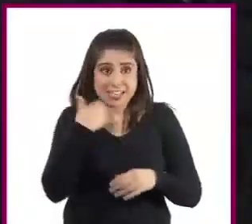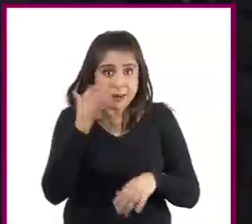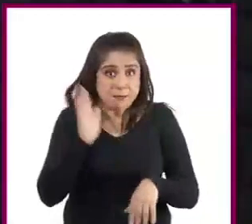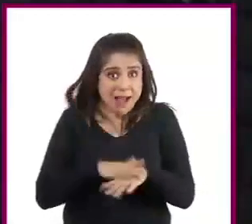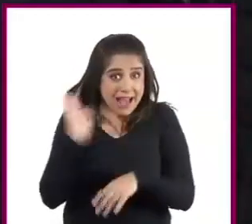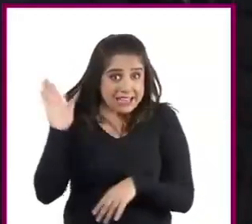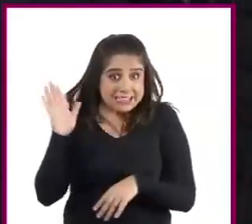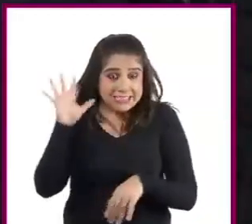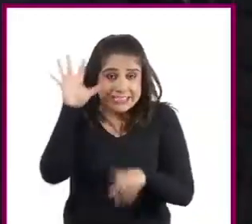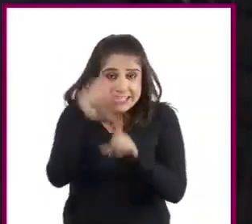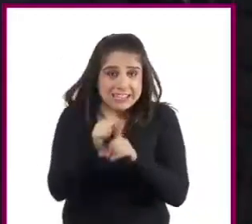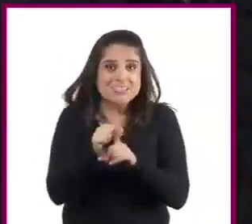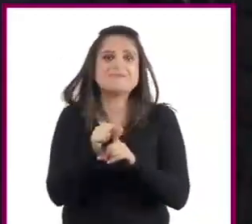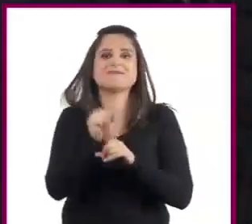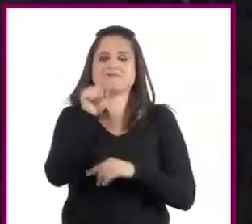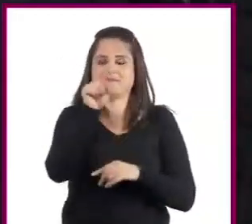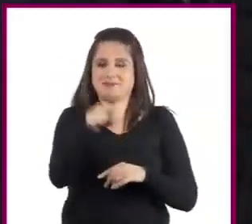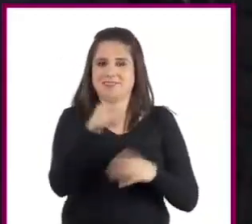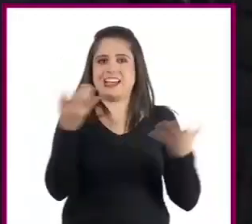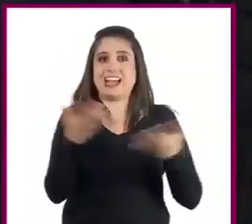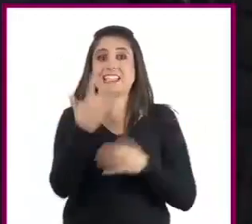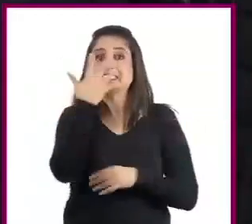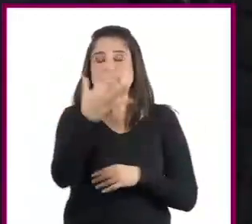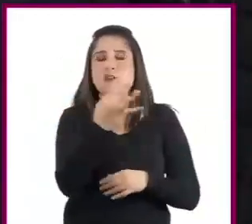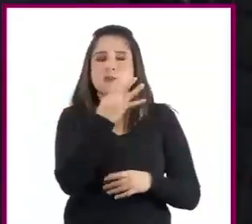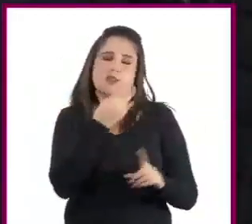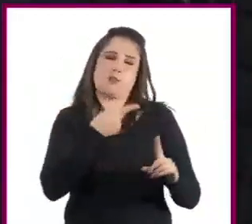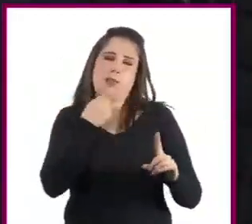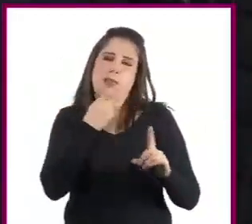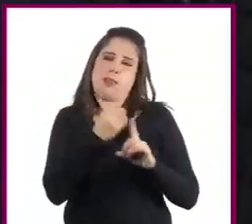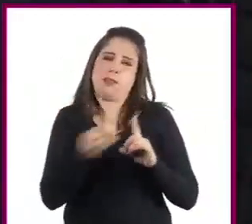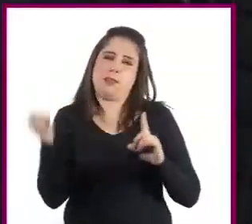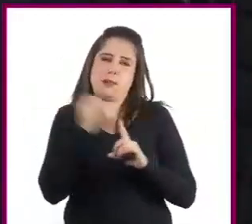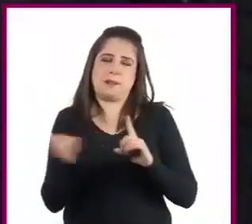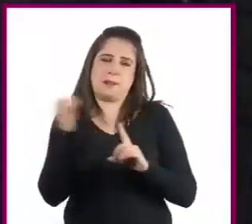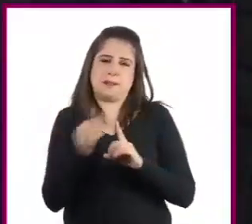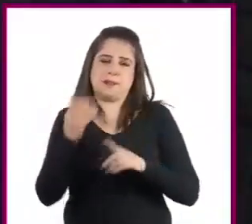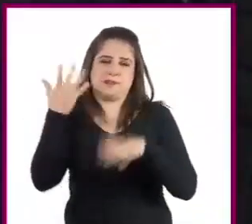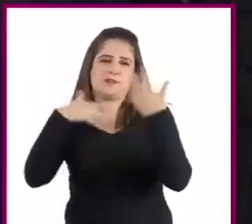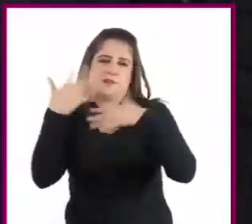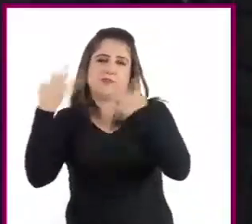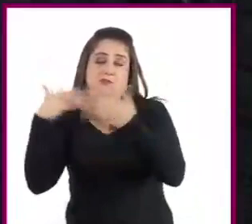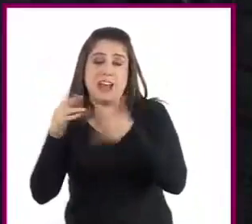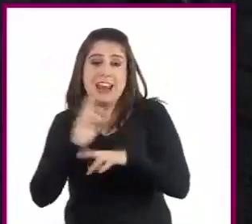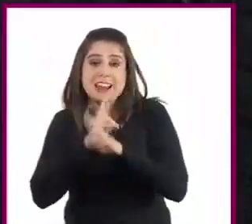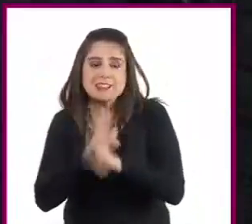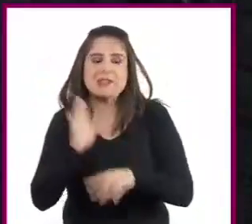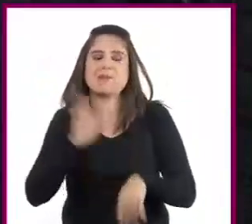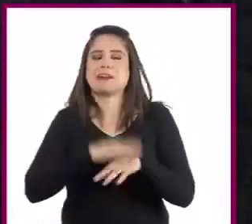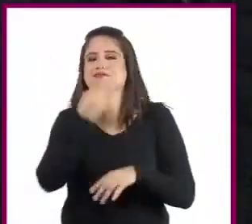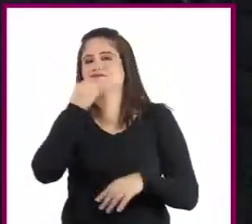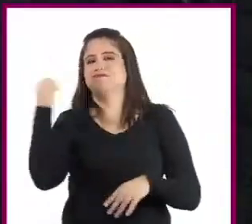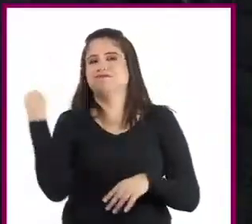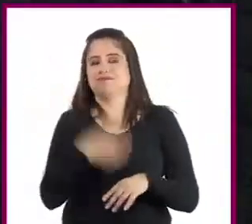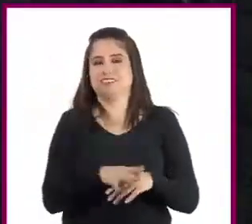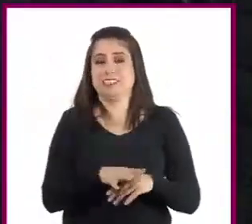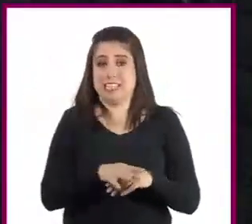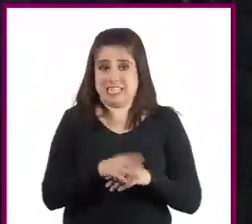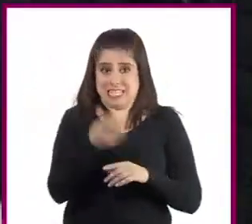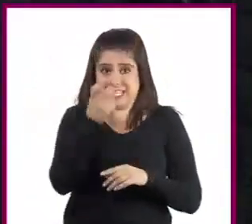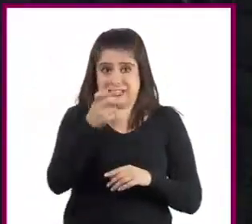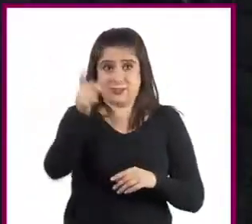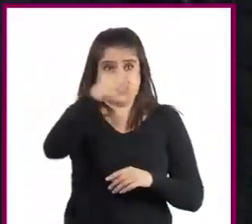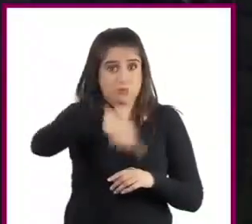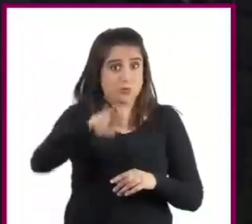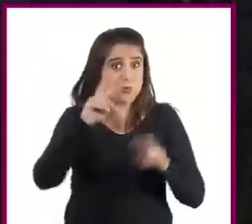grande? Ahí te va. Hazlo durante 5 minutos y el resultado será extraordinario. Por cierto,